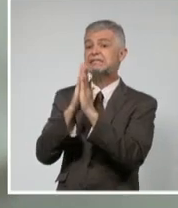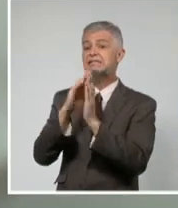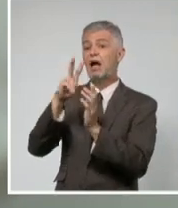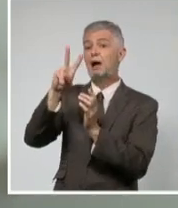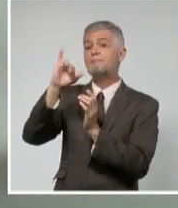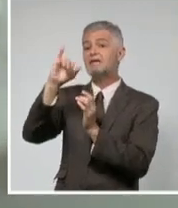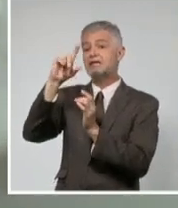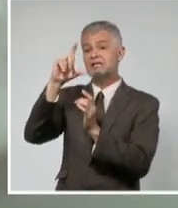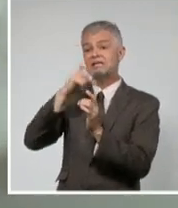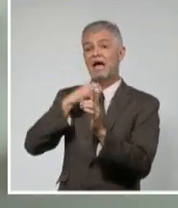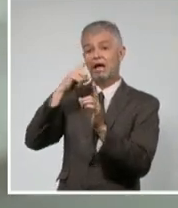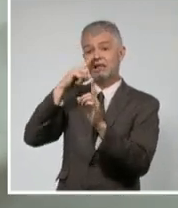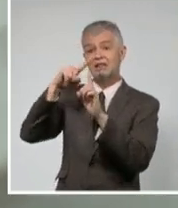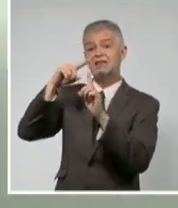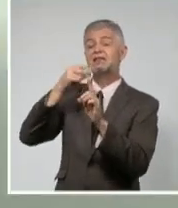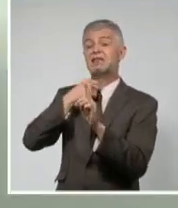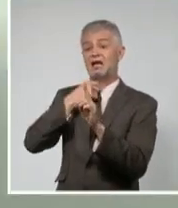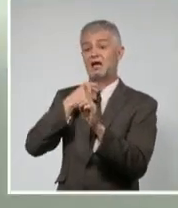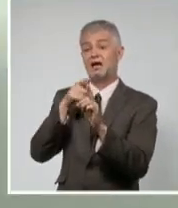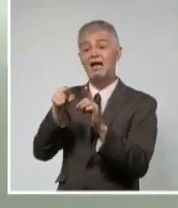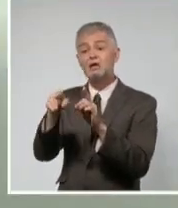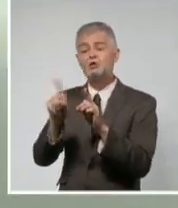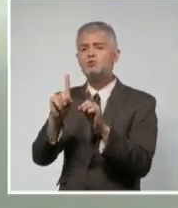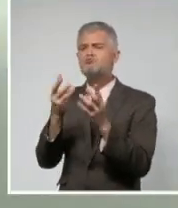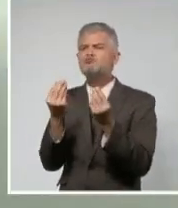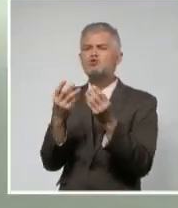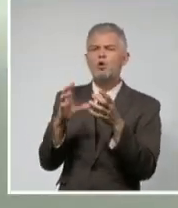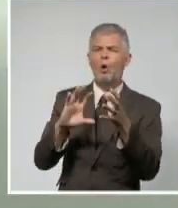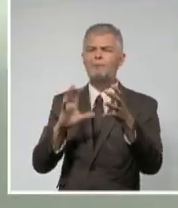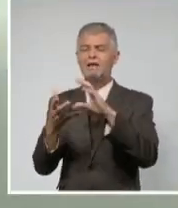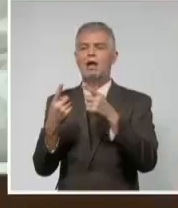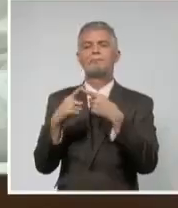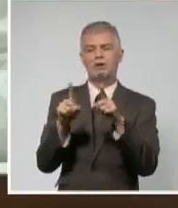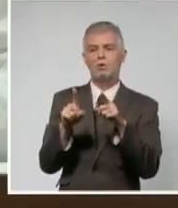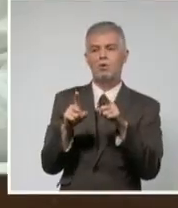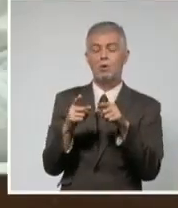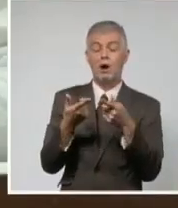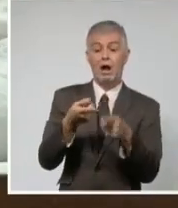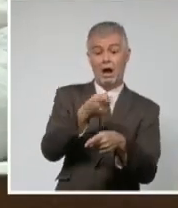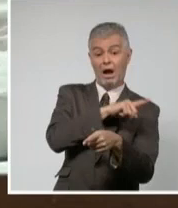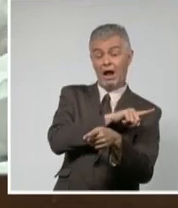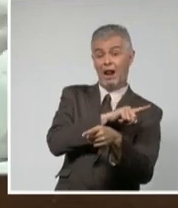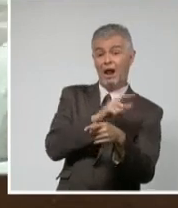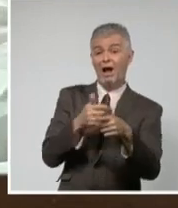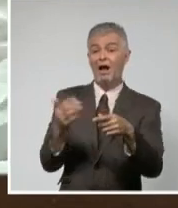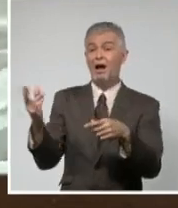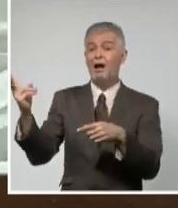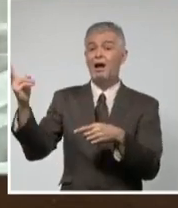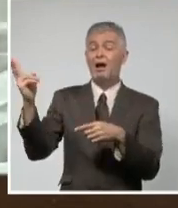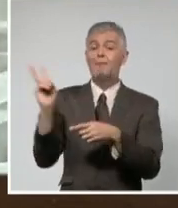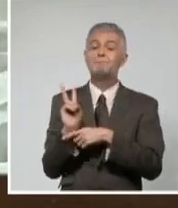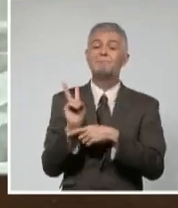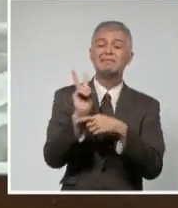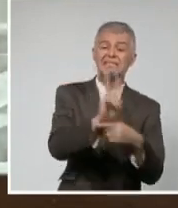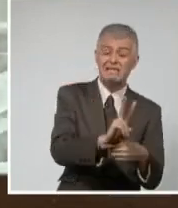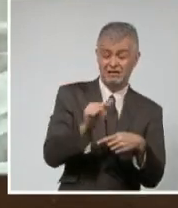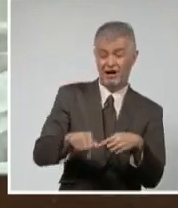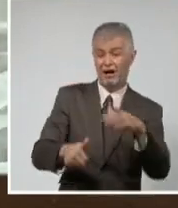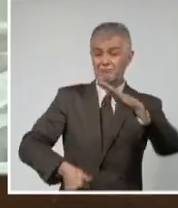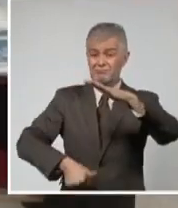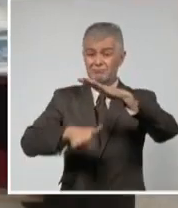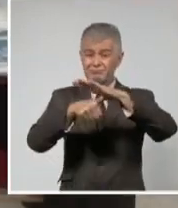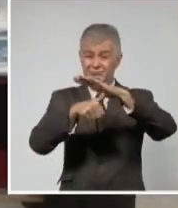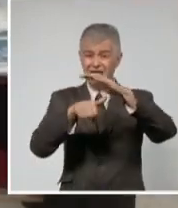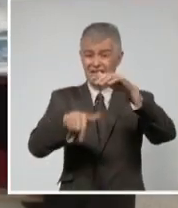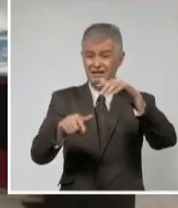tan complicado con la COVID, fue una petición inicial durante la última visita que hizo el primer ministro Raz